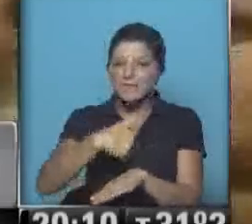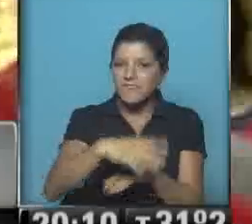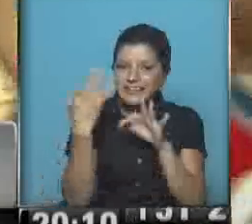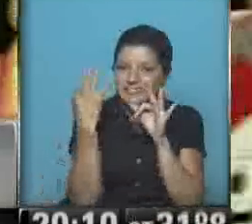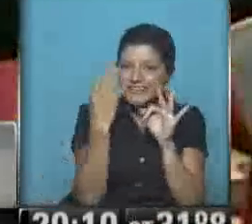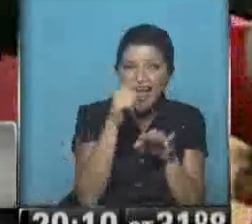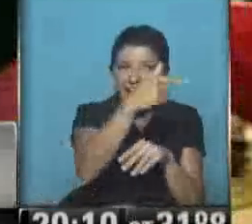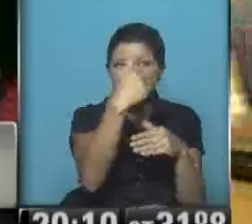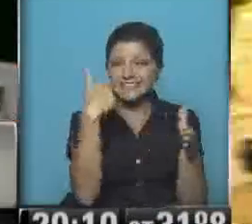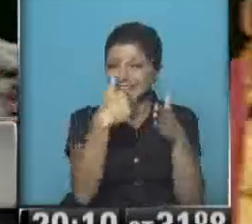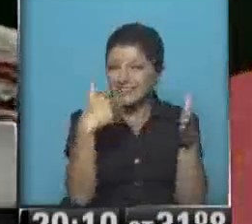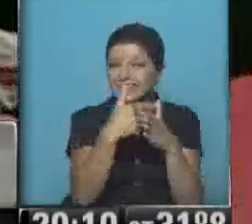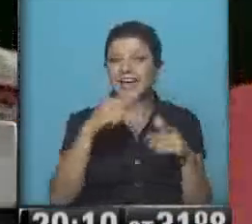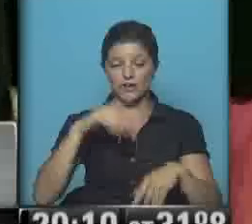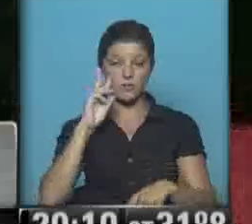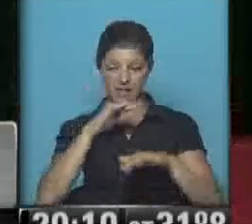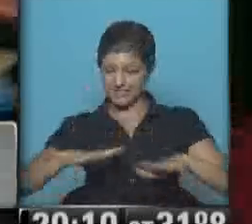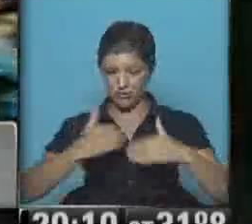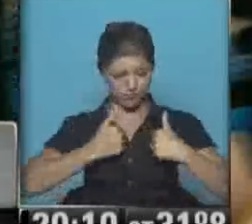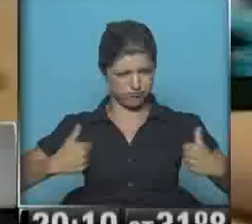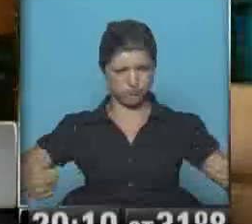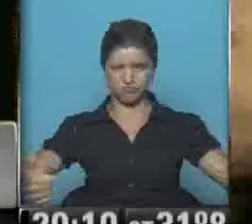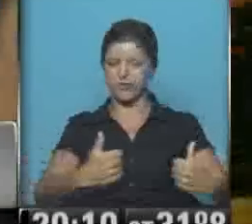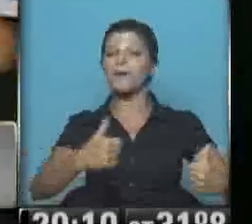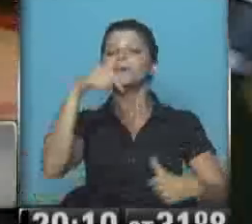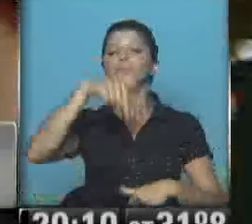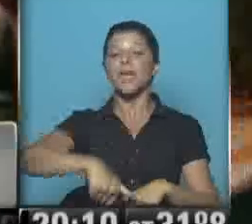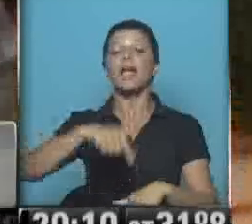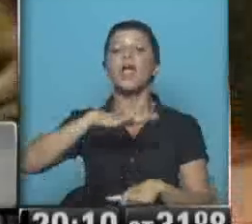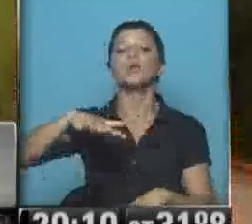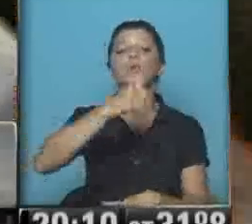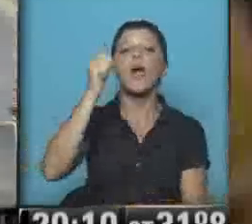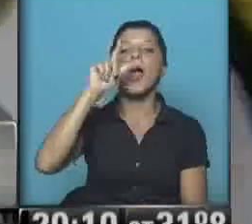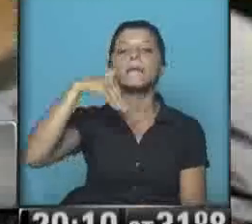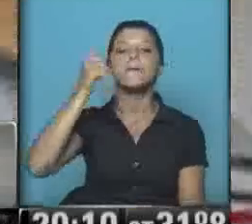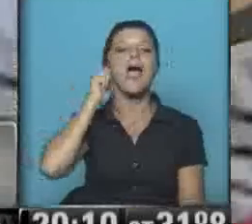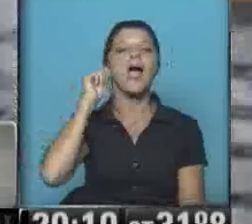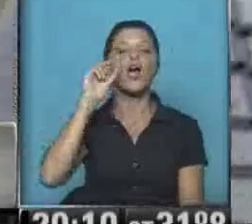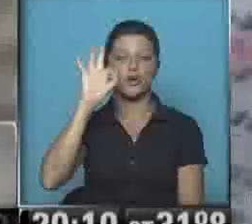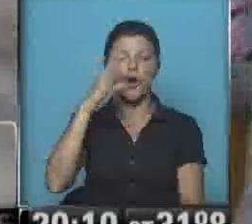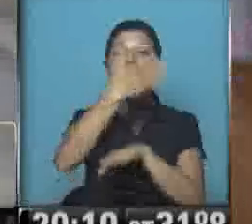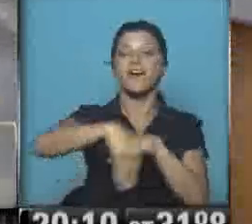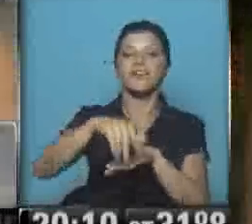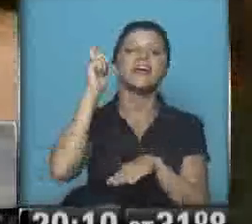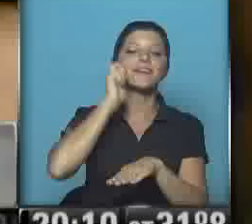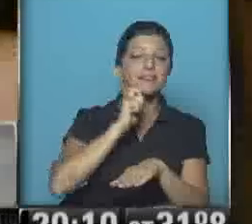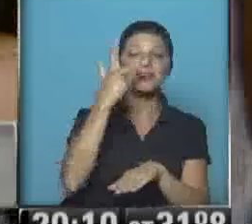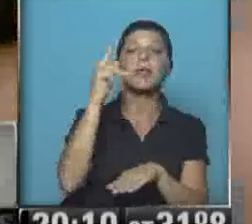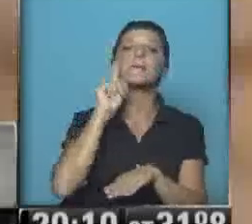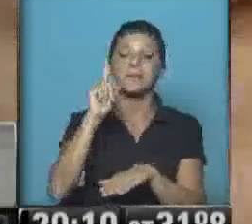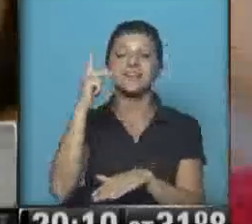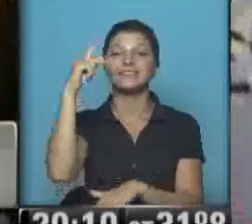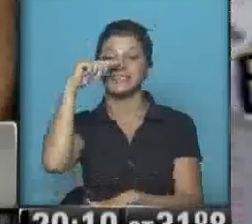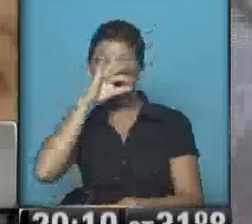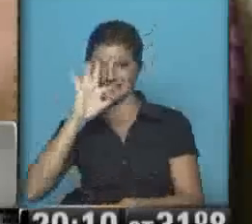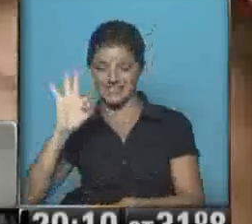nada más de acá. Estoy rodeada de chicos. Estamos aquí en el barrio de Almagro, en Avenida Rivadavia, 3700. Y vean, todos